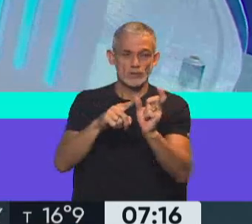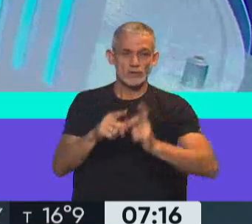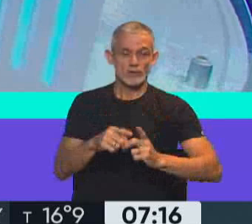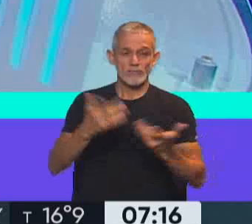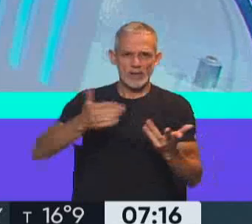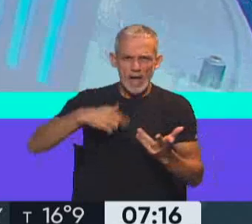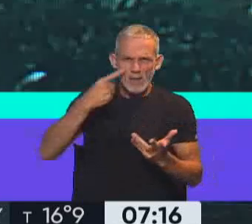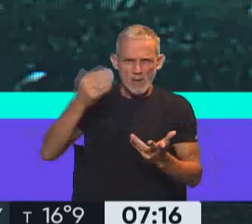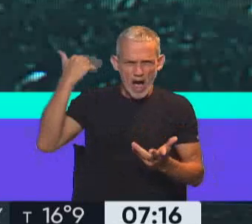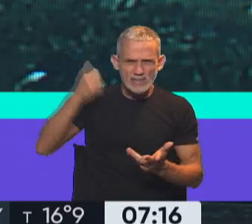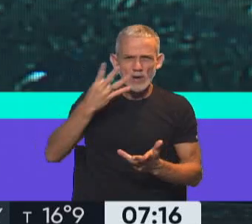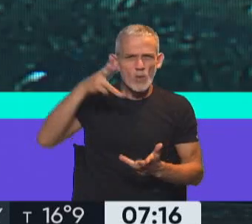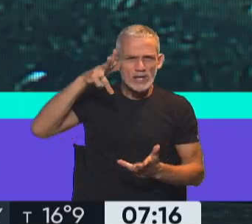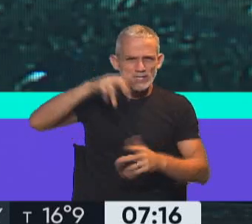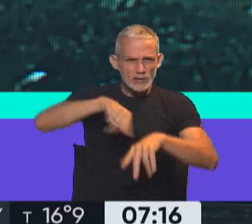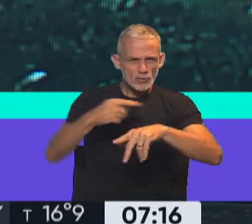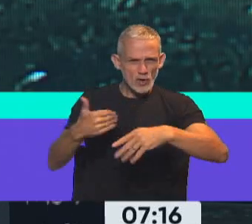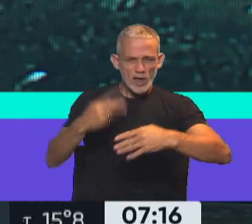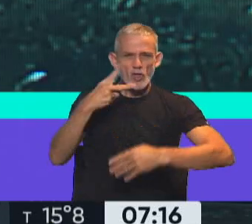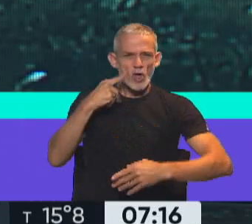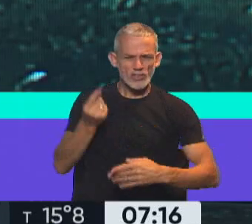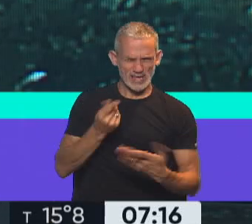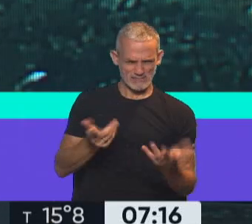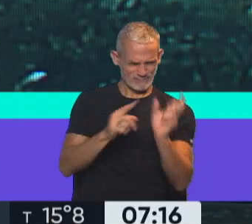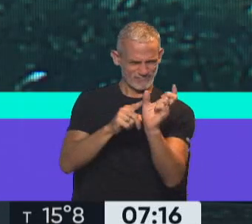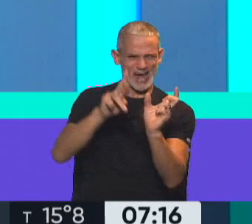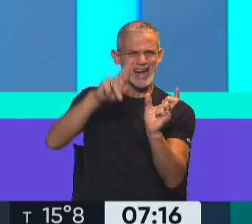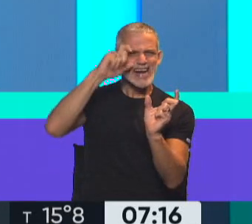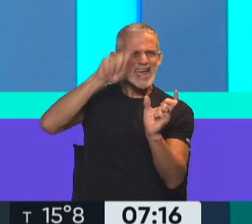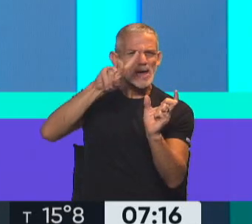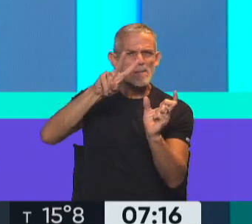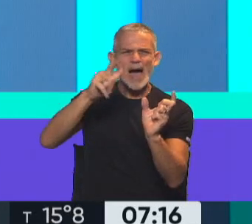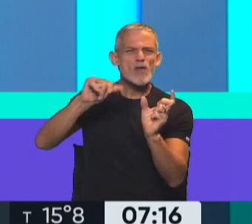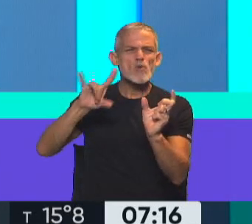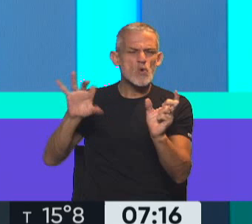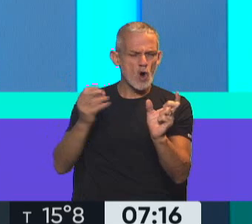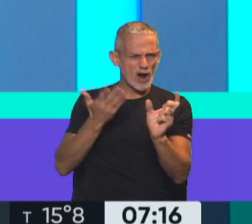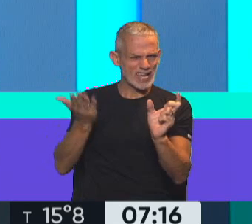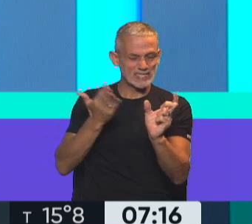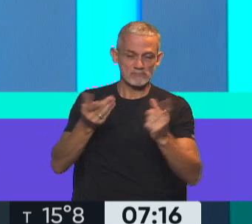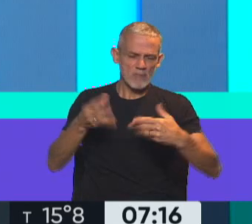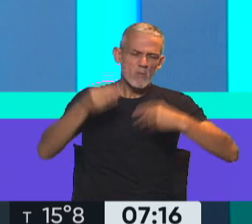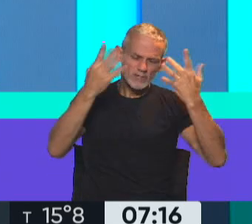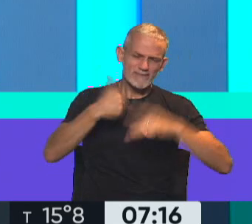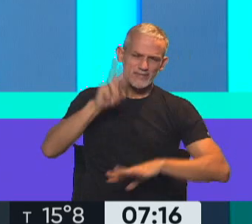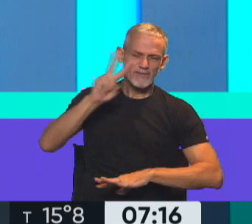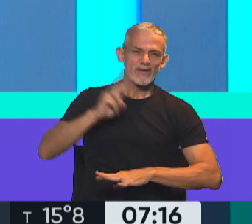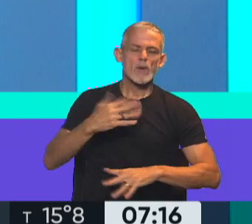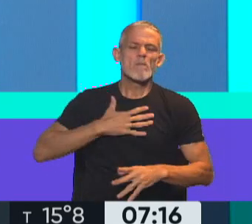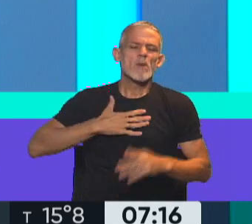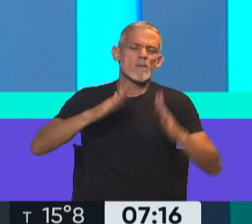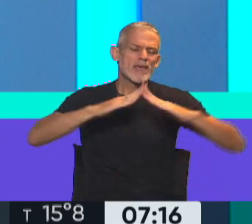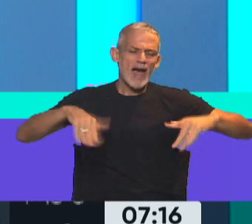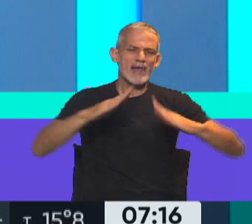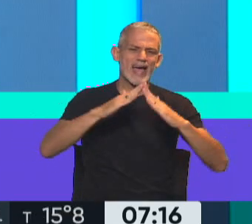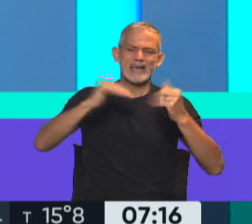estábamos escuchando desde hace 48 horas, la del revalúo inmobiliario. Así es, esto es, viste que muchas veces ocurre que las propiedades, que